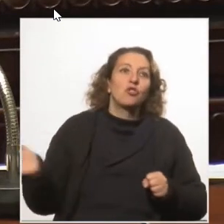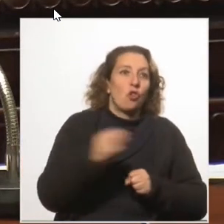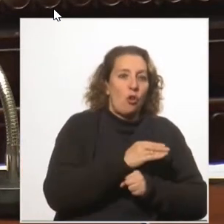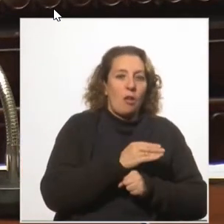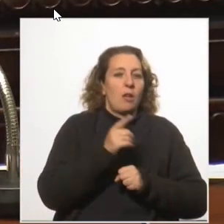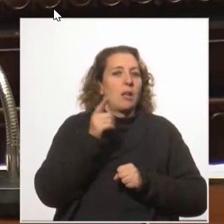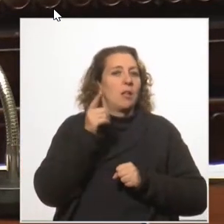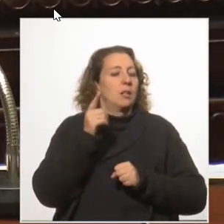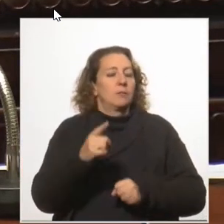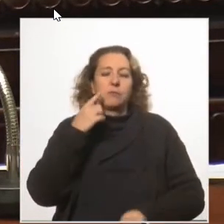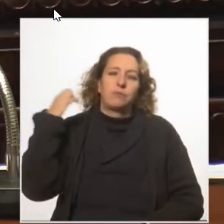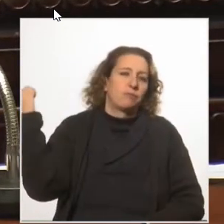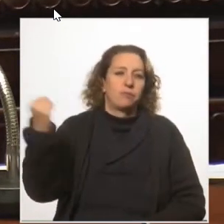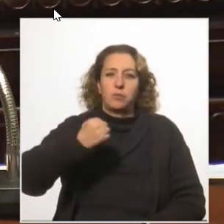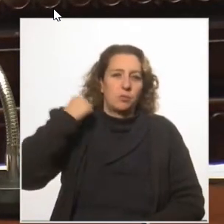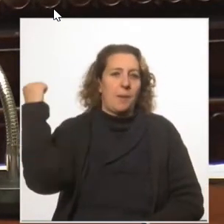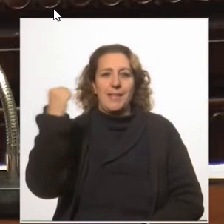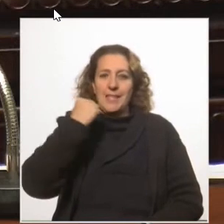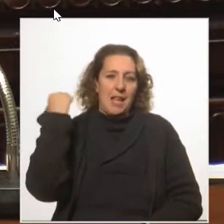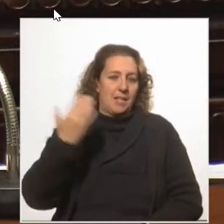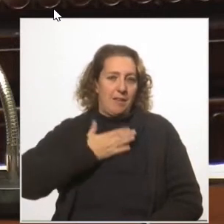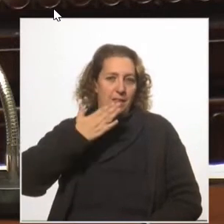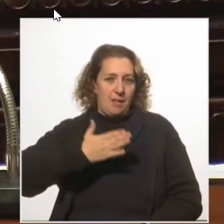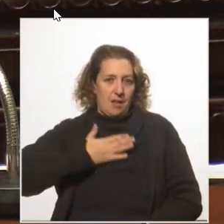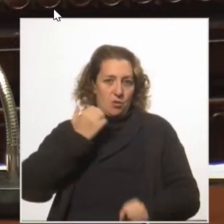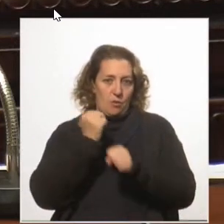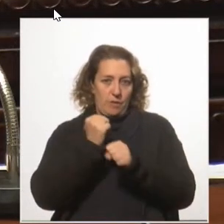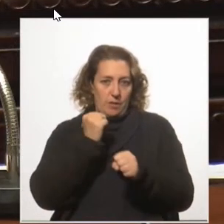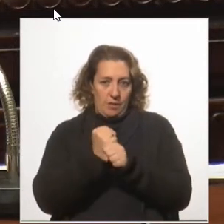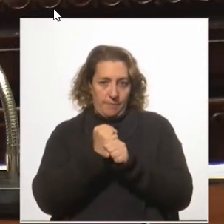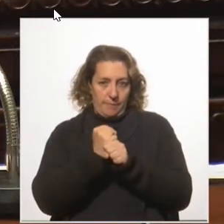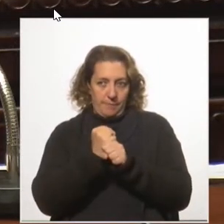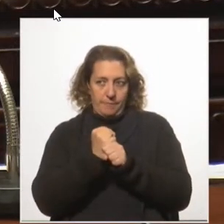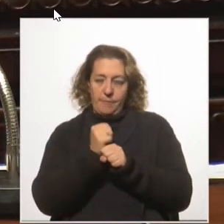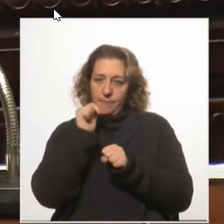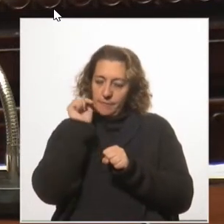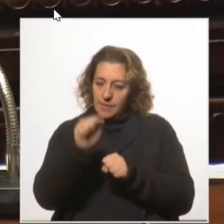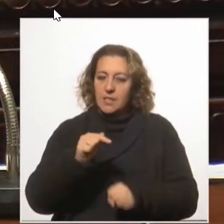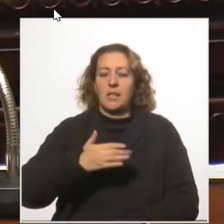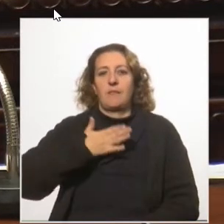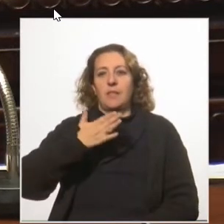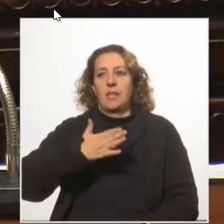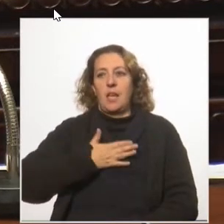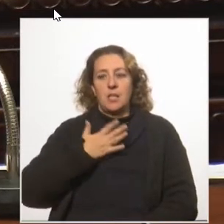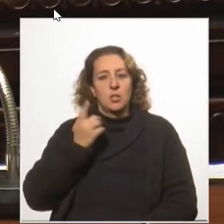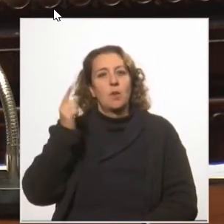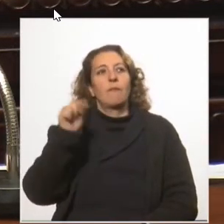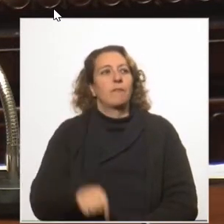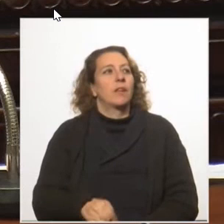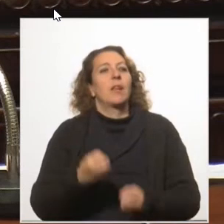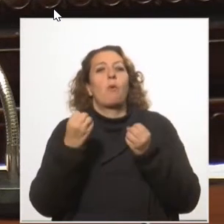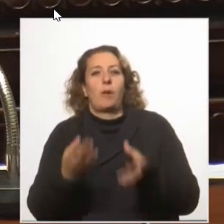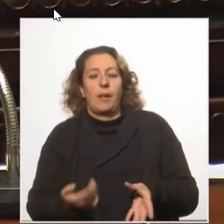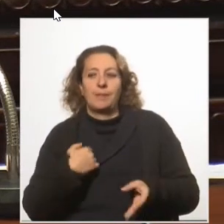la más vehemente y porfiada de las reivindicaciones obreras. Fúndase esa reivindicación en la